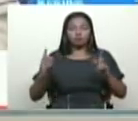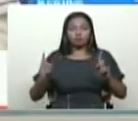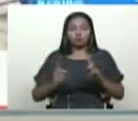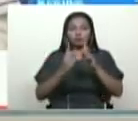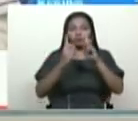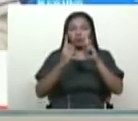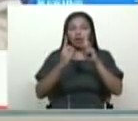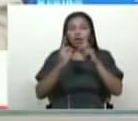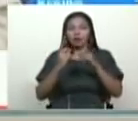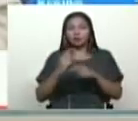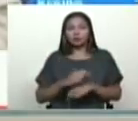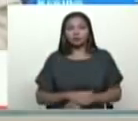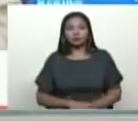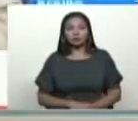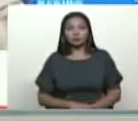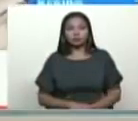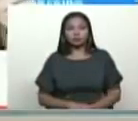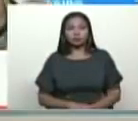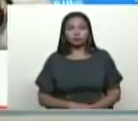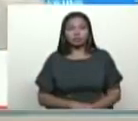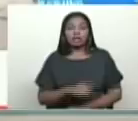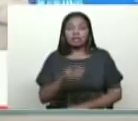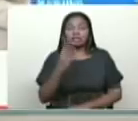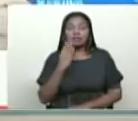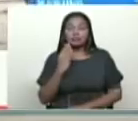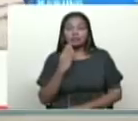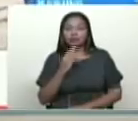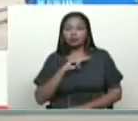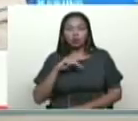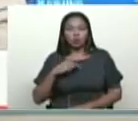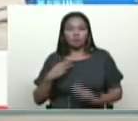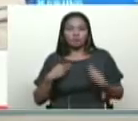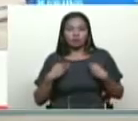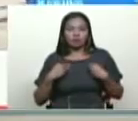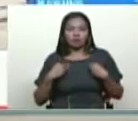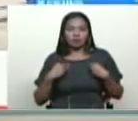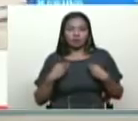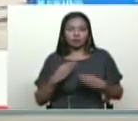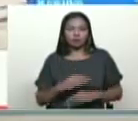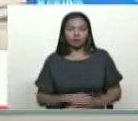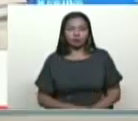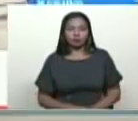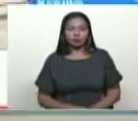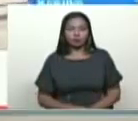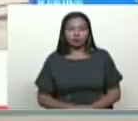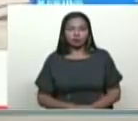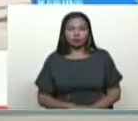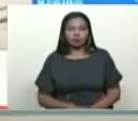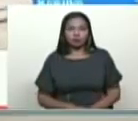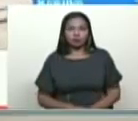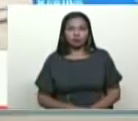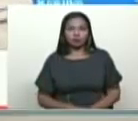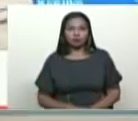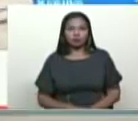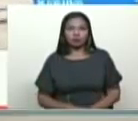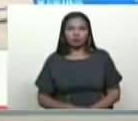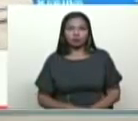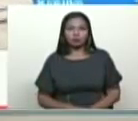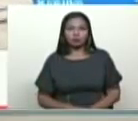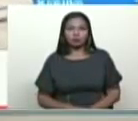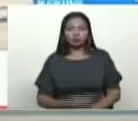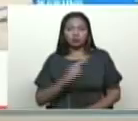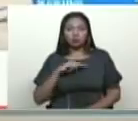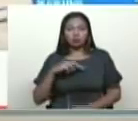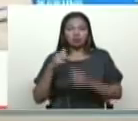Y desde esa experiencia que estamos viviendo, no hemos